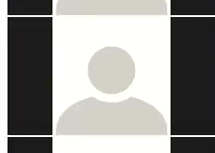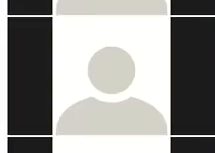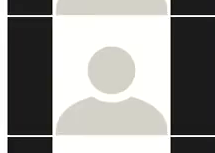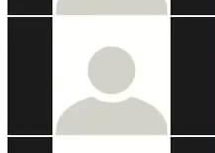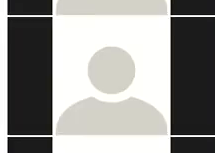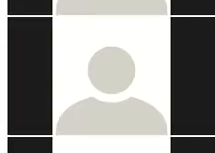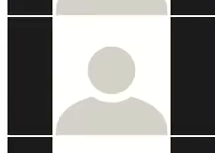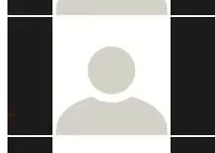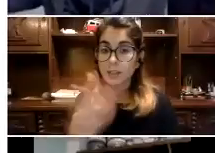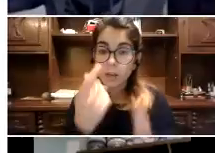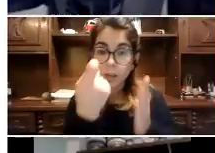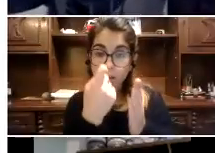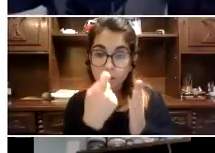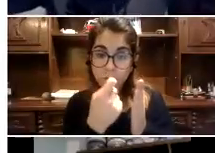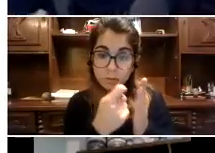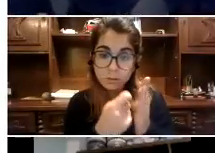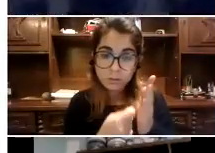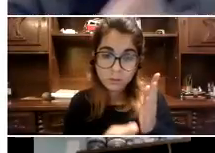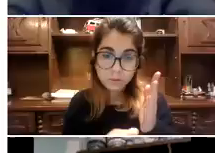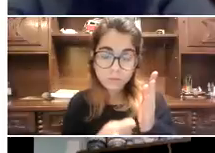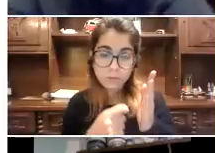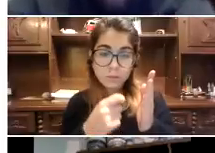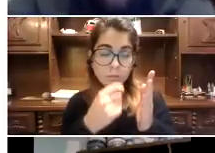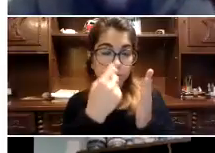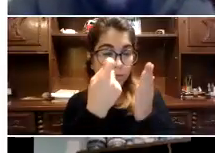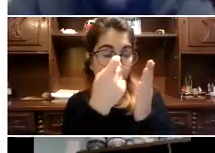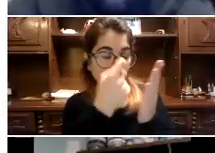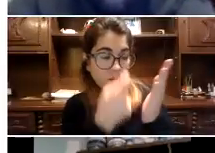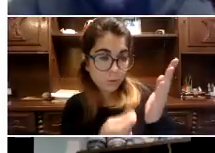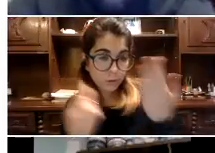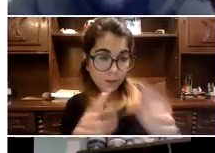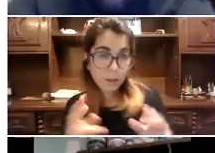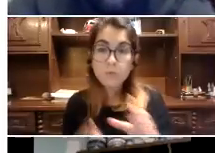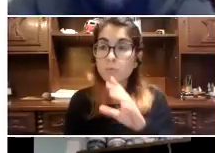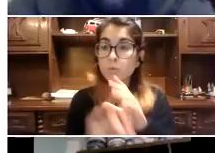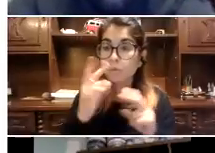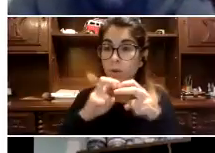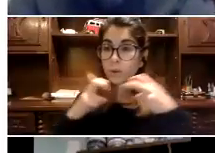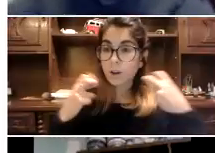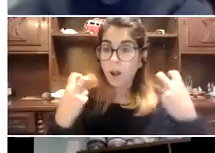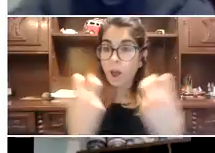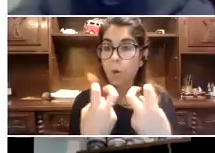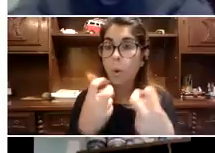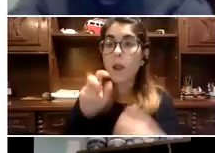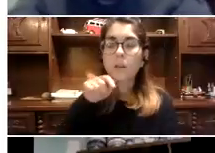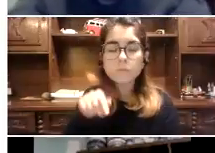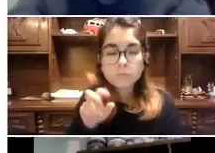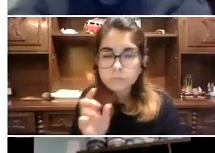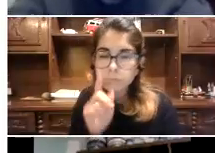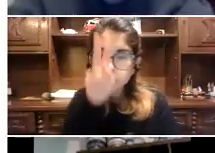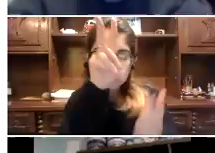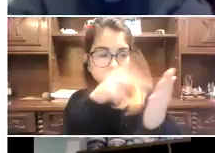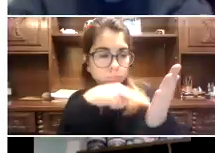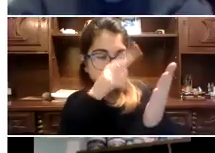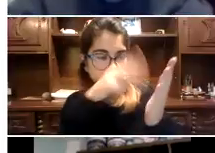revisar las grabaciones que ingresaron a través del buzón del aula virtual. Si es,